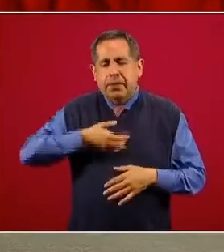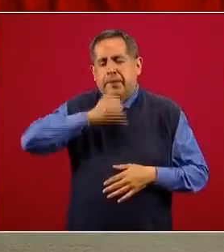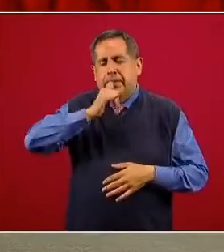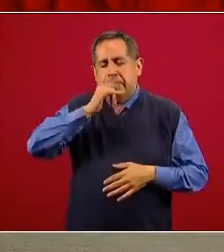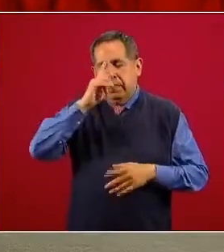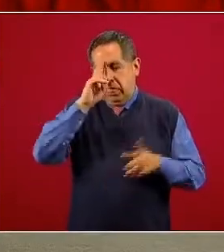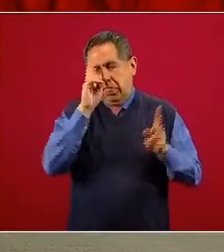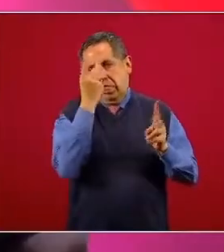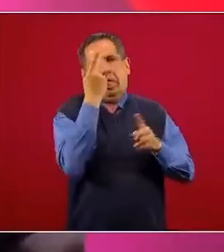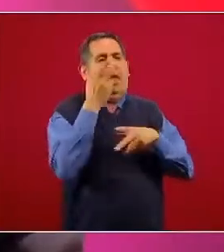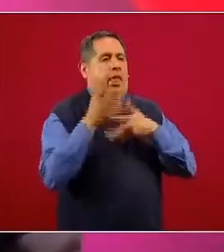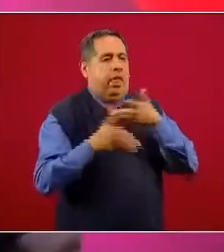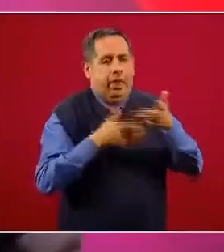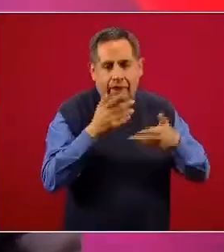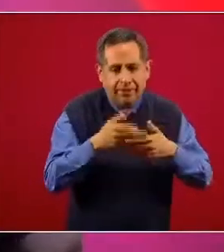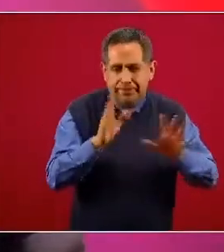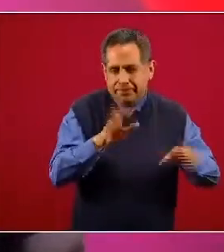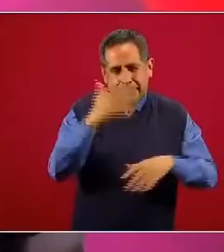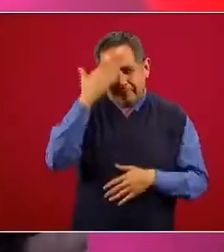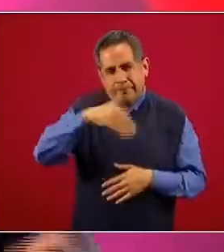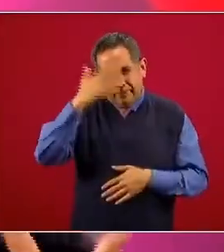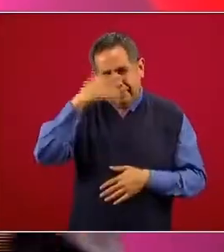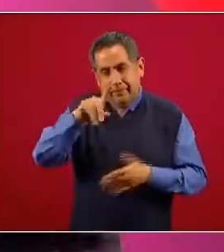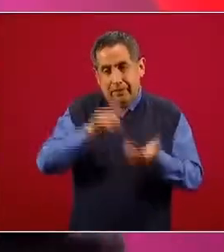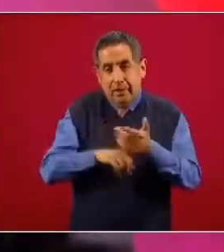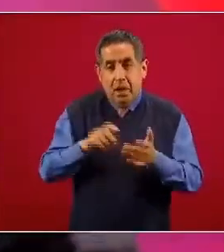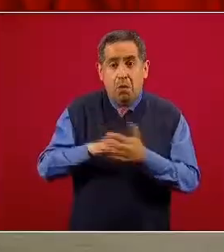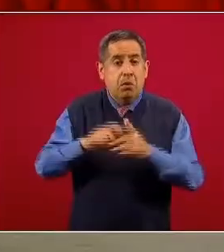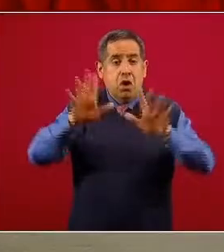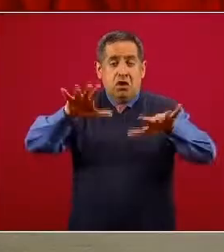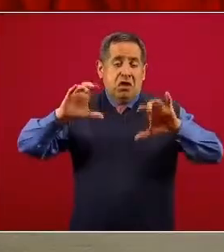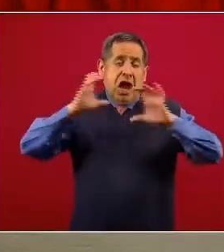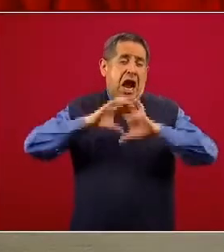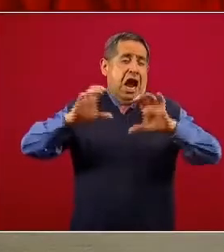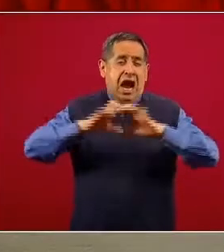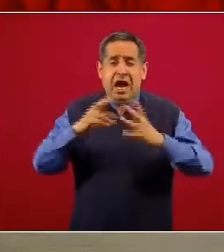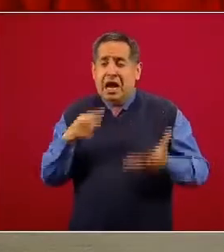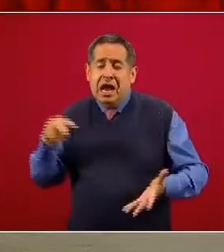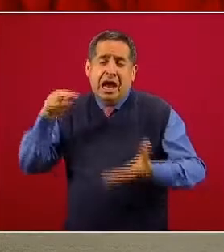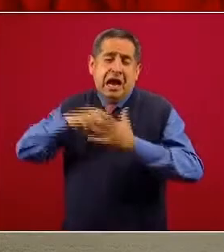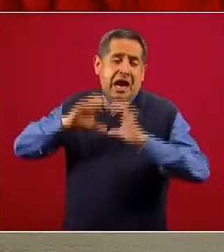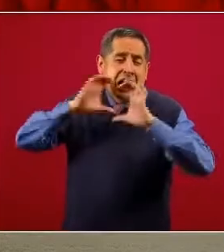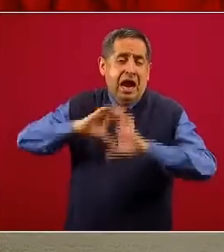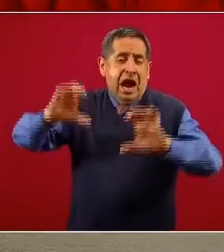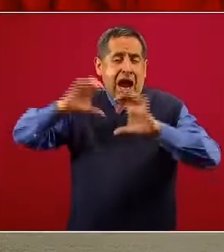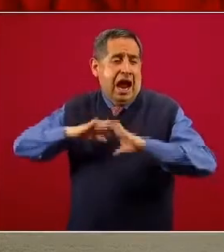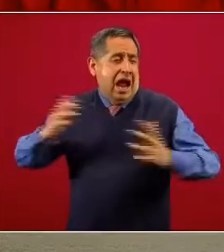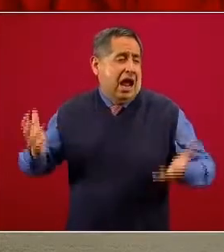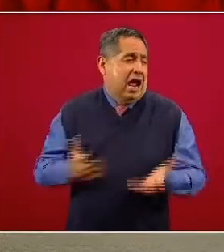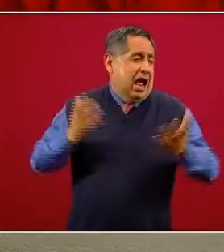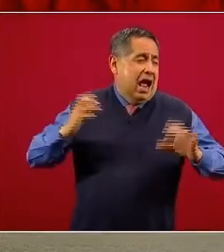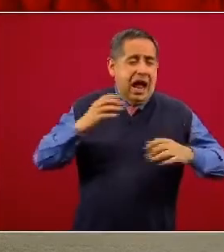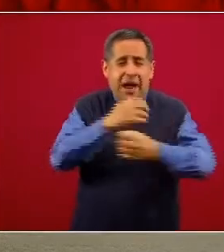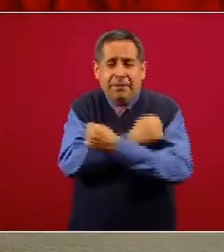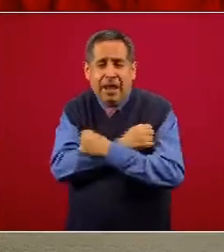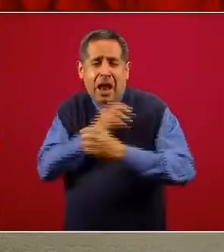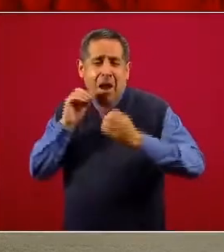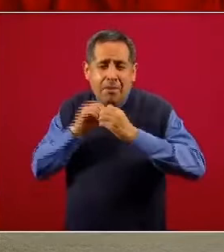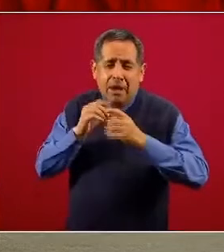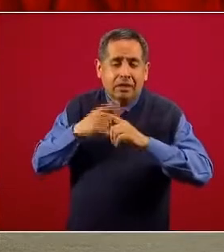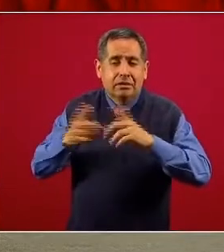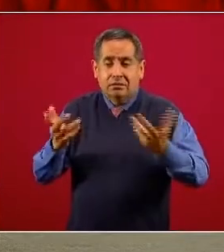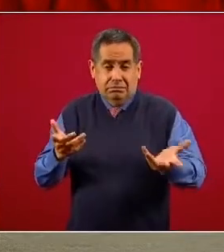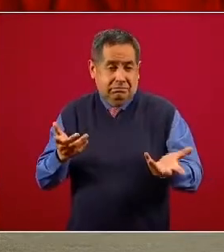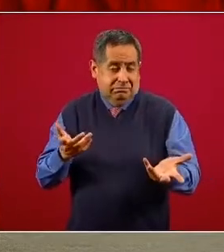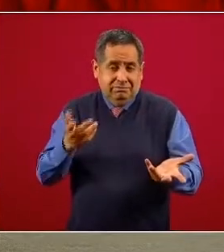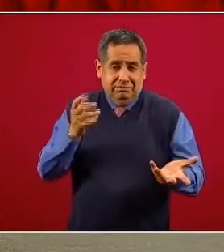Esto no es menor, los cambios de la conducta que estimula, por ejemplo, un concierto donde todo el mundo se para a bailar y abrazarse y besarse, esté o no